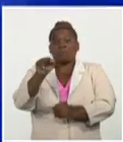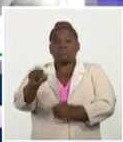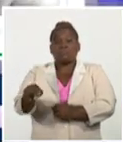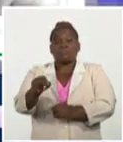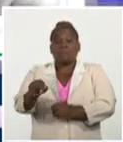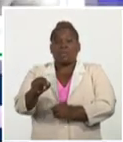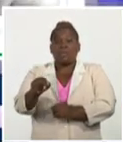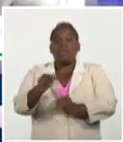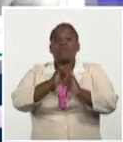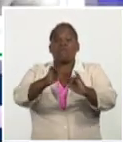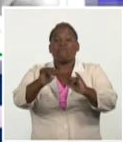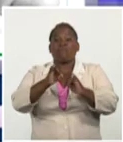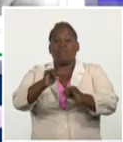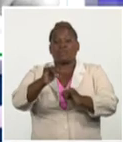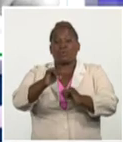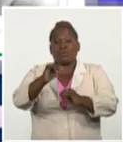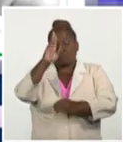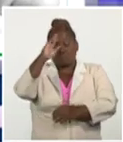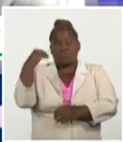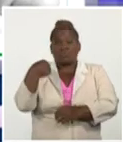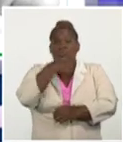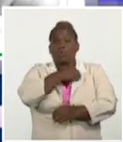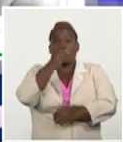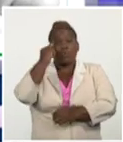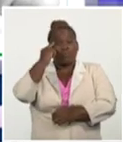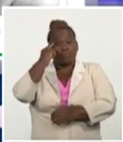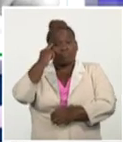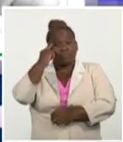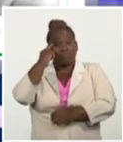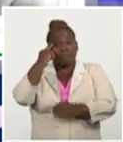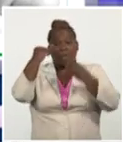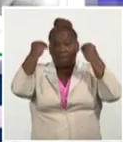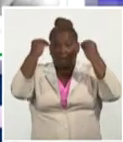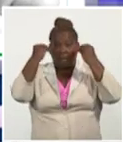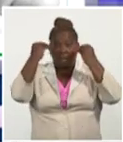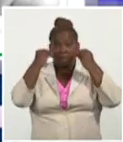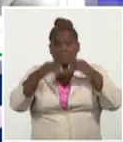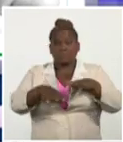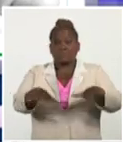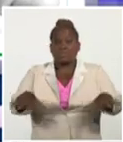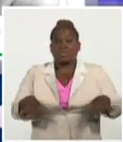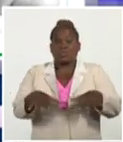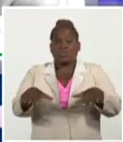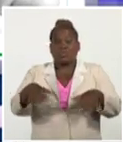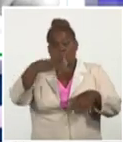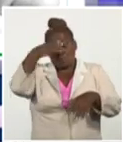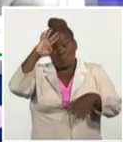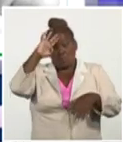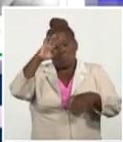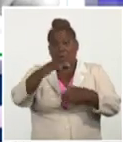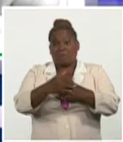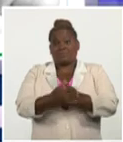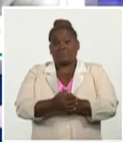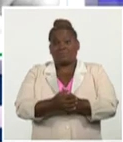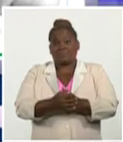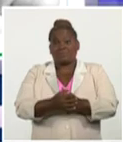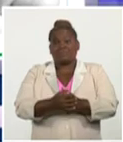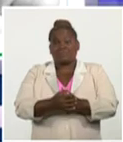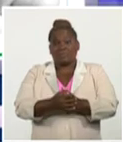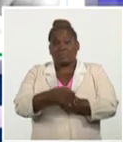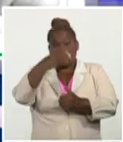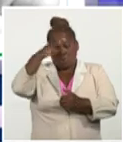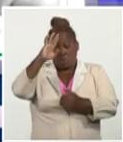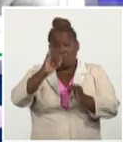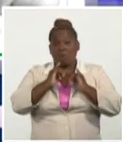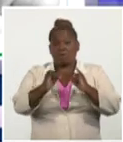doctor Francisco Durán García sobre el análisis de la situación en el país, en territorio nacional. Cuba reporta